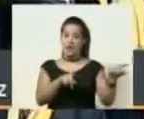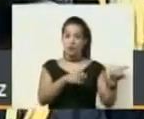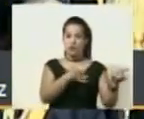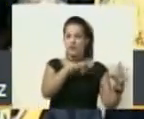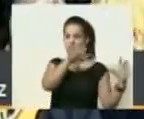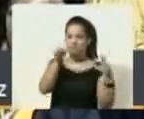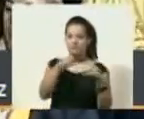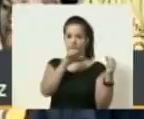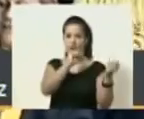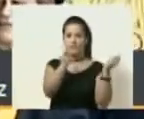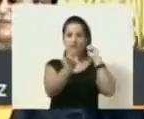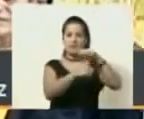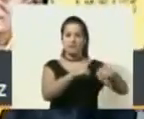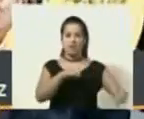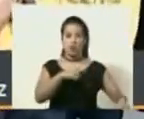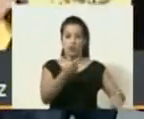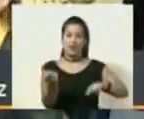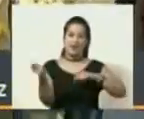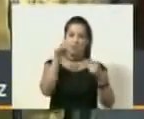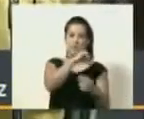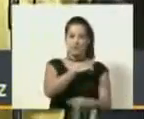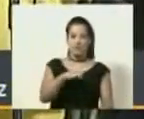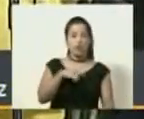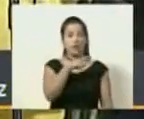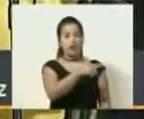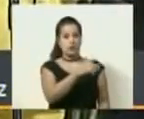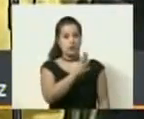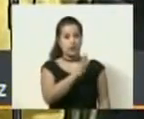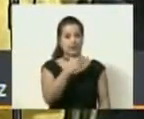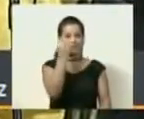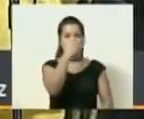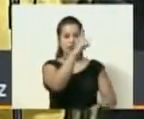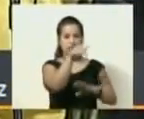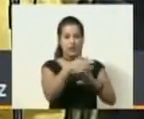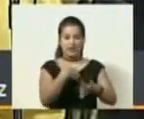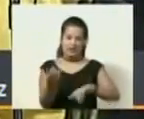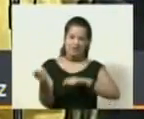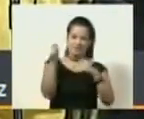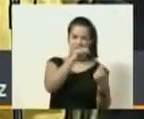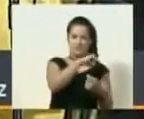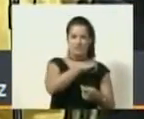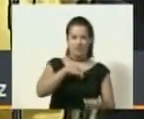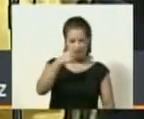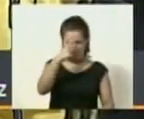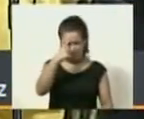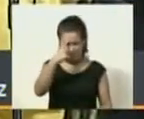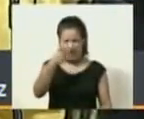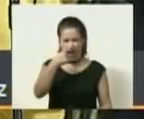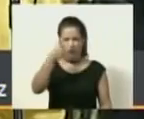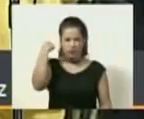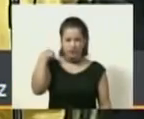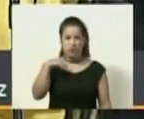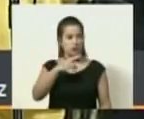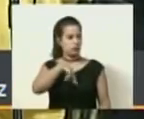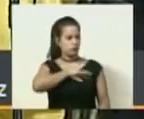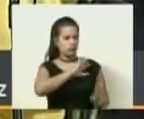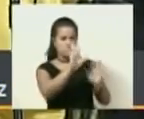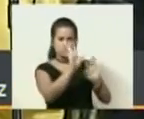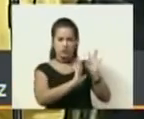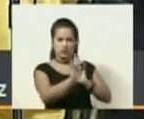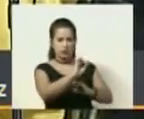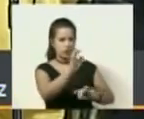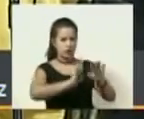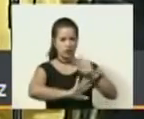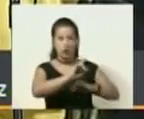privatizarla desde la Asamblea Nacional a Deca Burguesa. ¿Se acuerdan, verdad? Hace 1 año estábamos en las calles luchando.